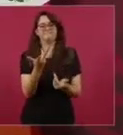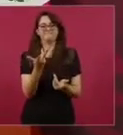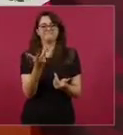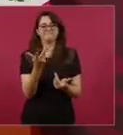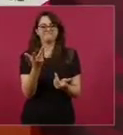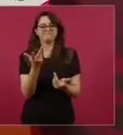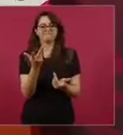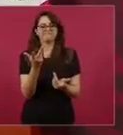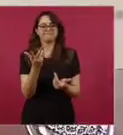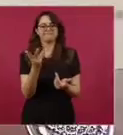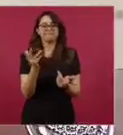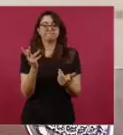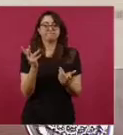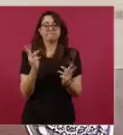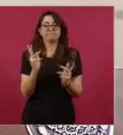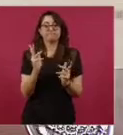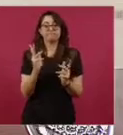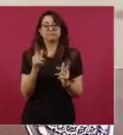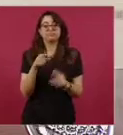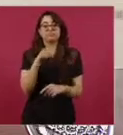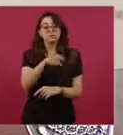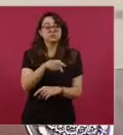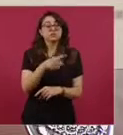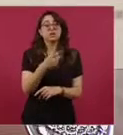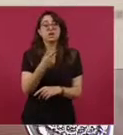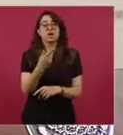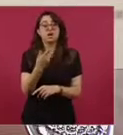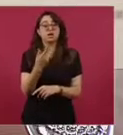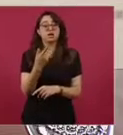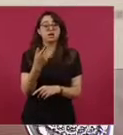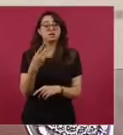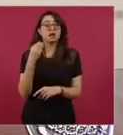Aparentemente no tienen para pagar abogados